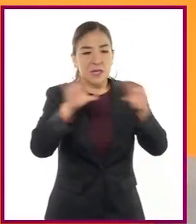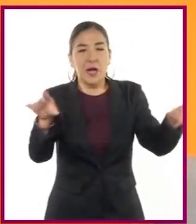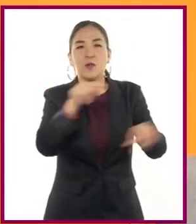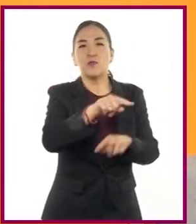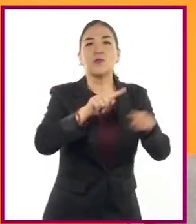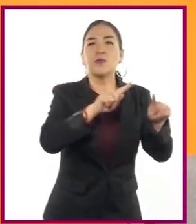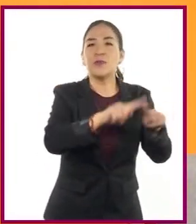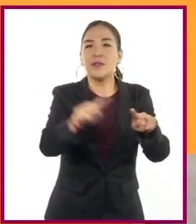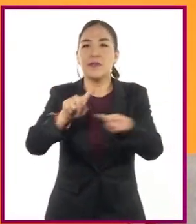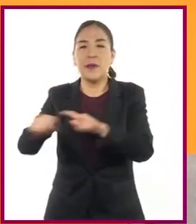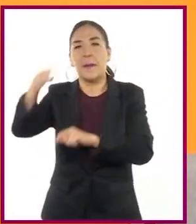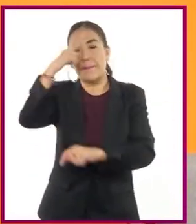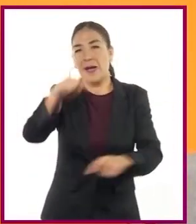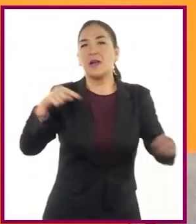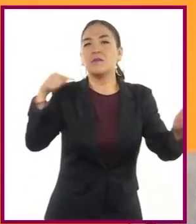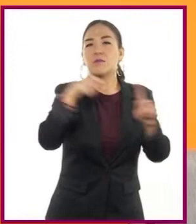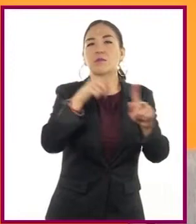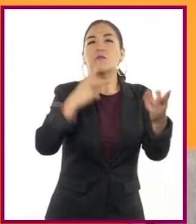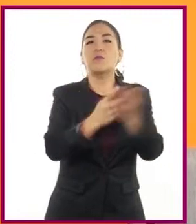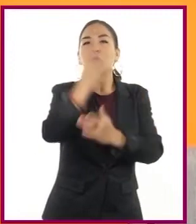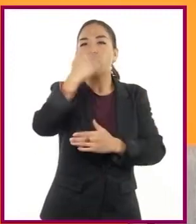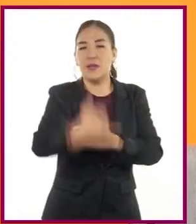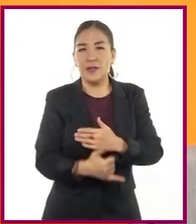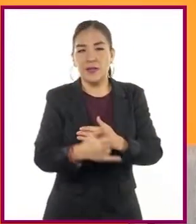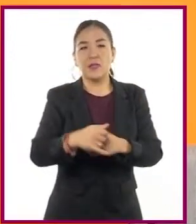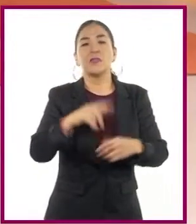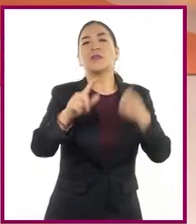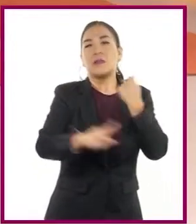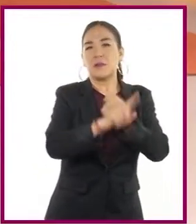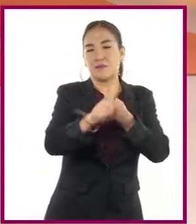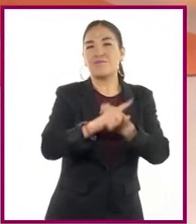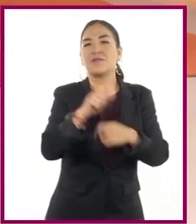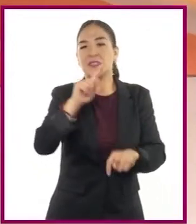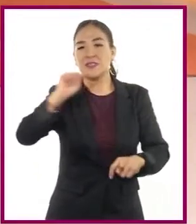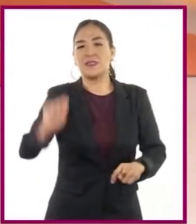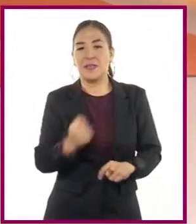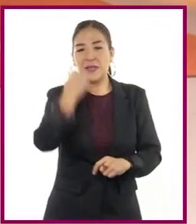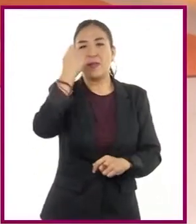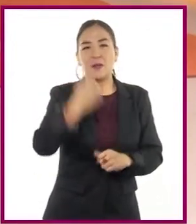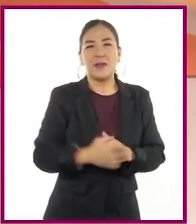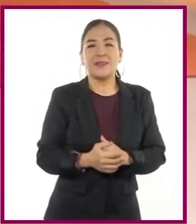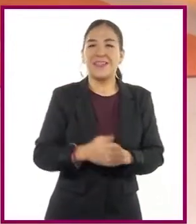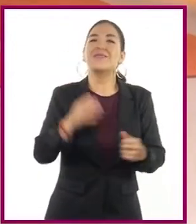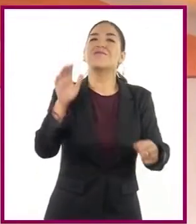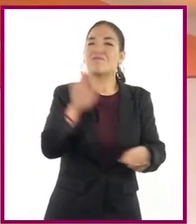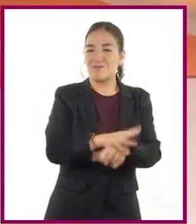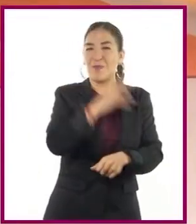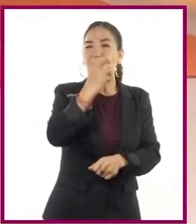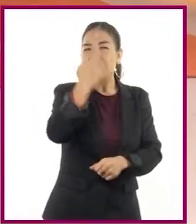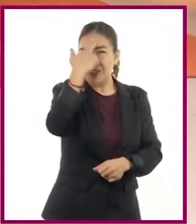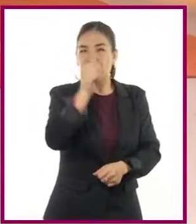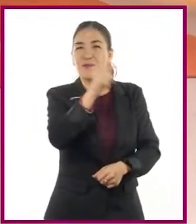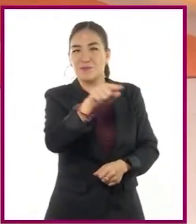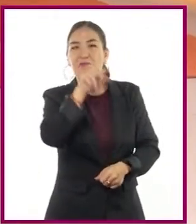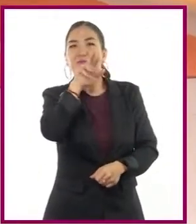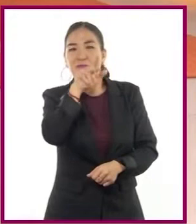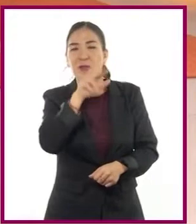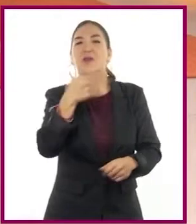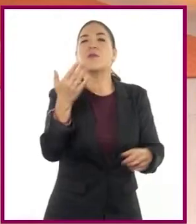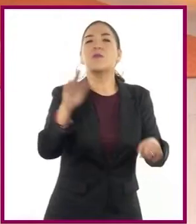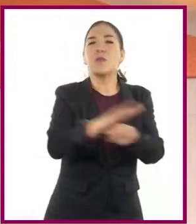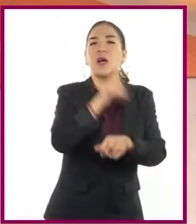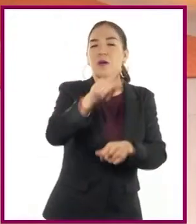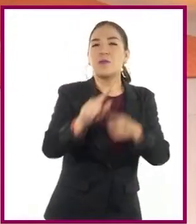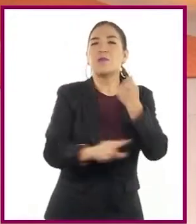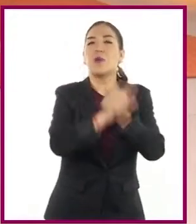para poder trabajar sus proyectos tecnológicos. Con razón estás preocupado por el asunto de